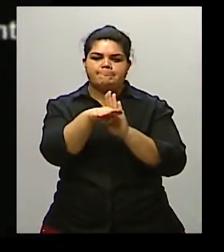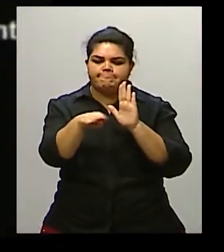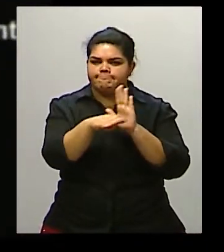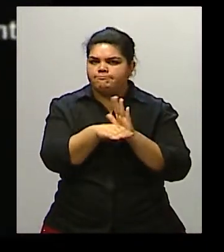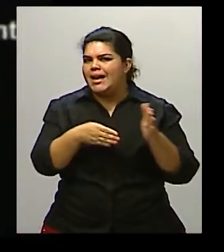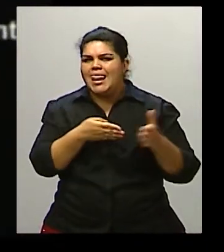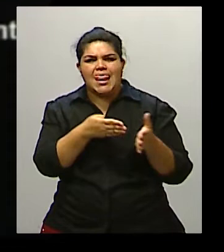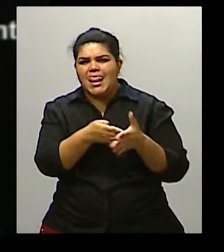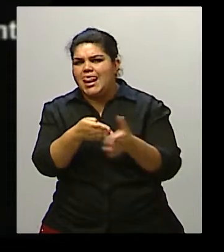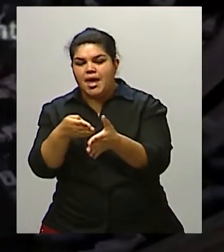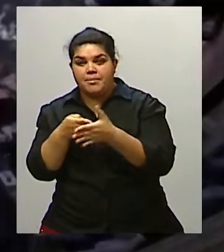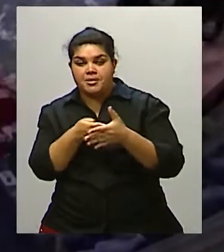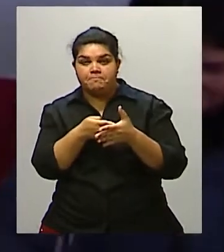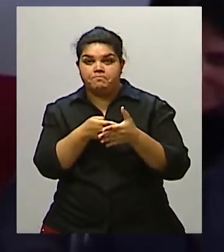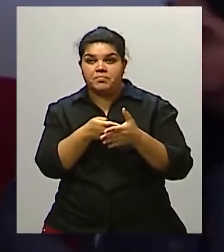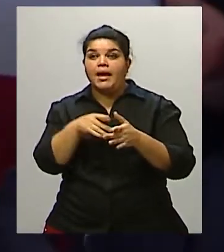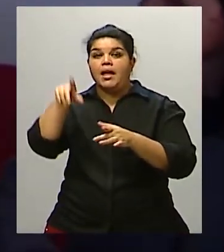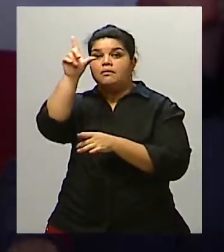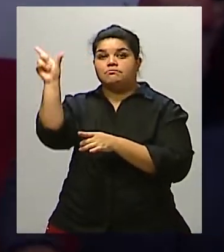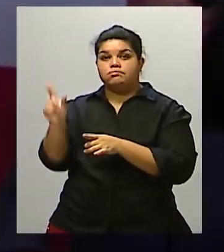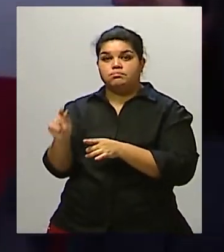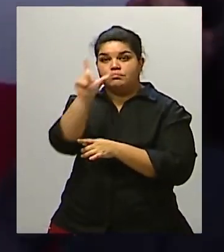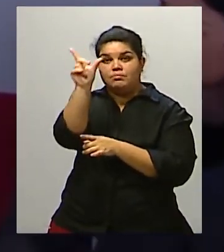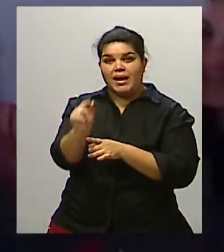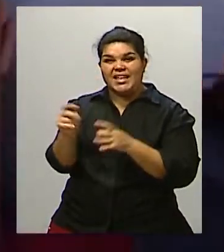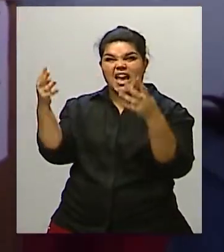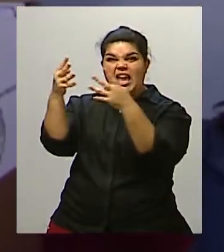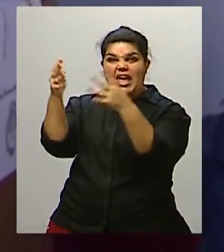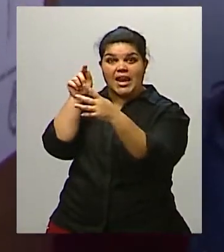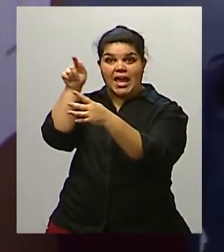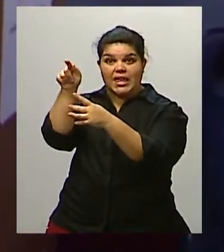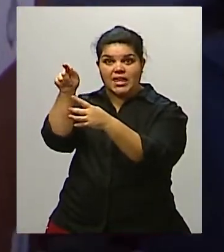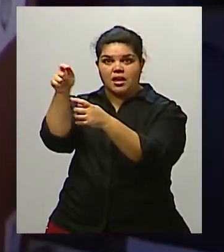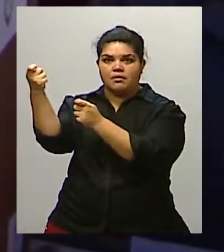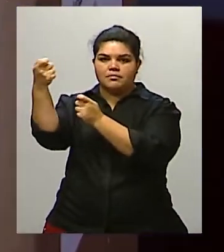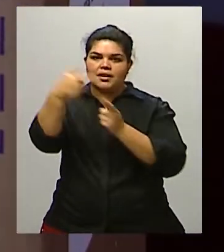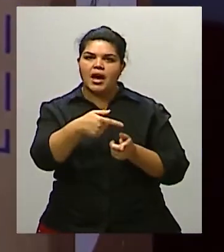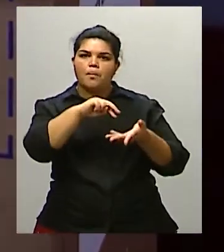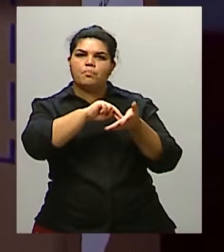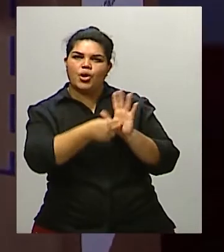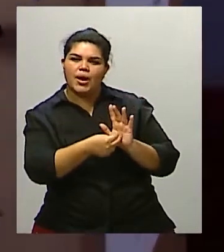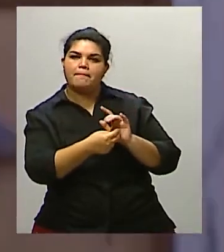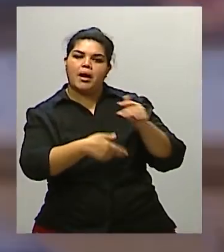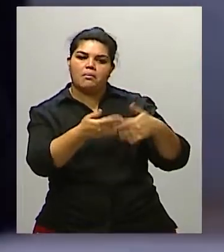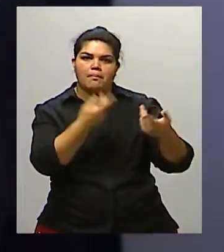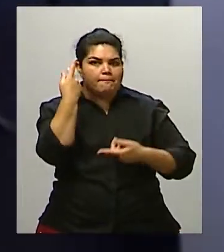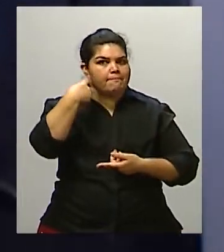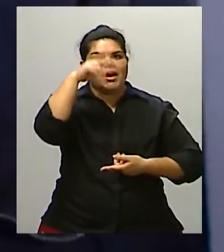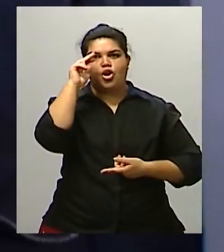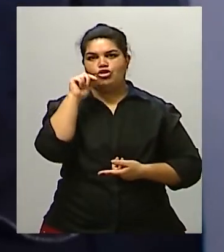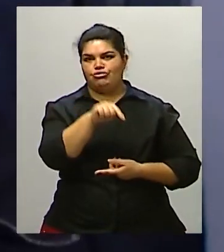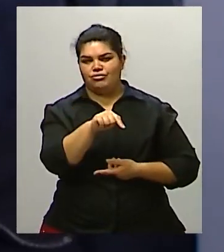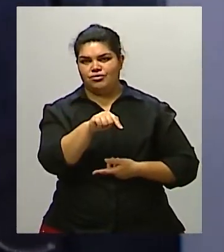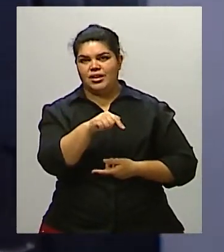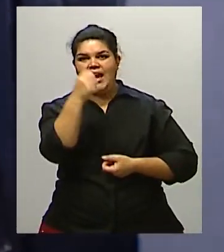guerra, consecuencias de la guerra, son imposibles de cumplir. Y eso hace que se vaya deteriorando la